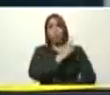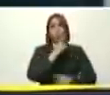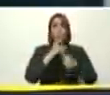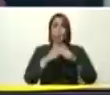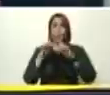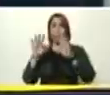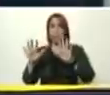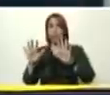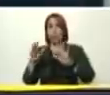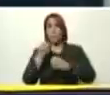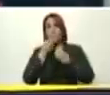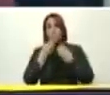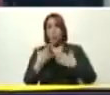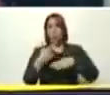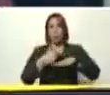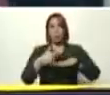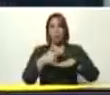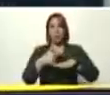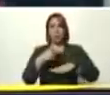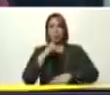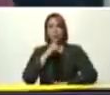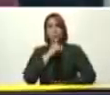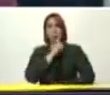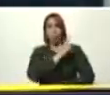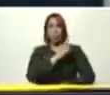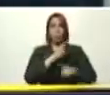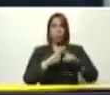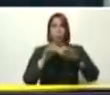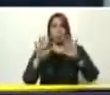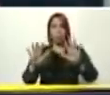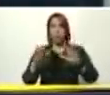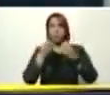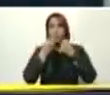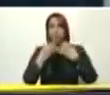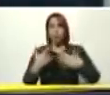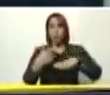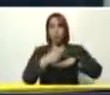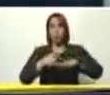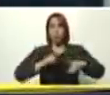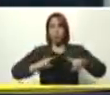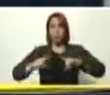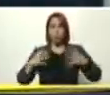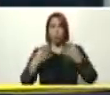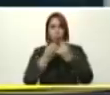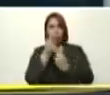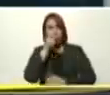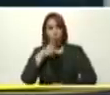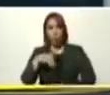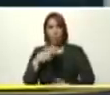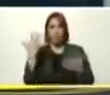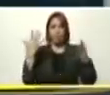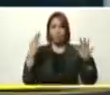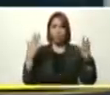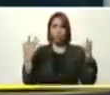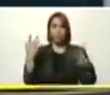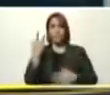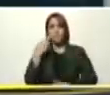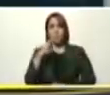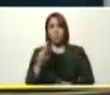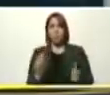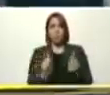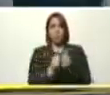buen gobierno. Así lo voy a llamar, el 1 por 10 del buen gobierno, gobernar junto al pueblo, con el pueblo y para el